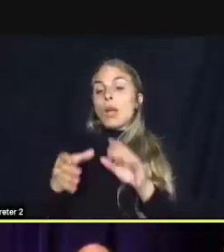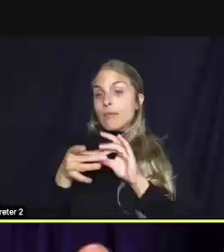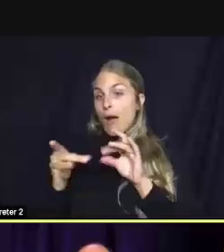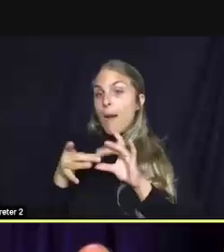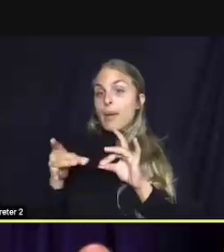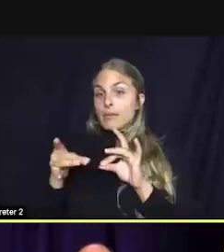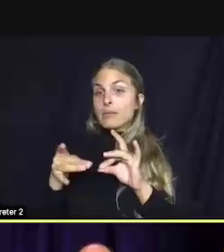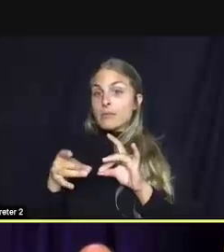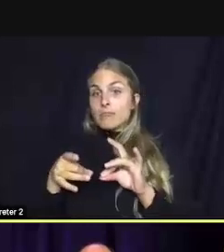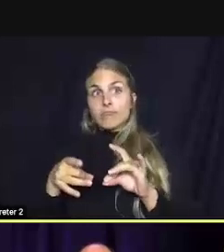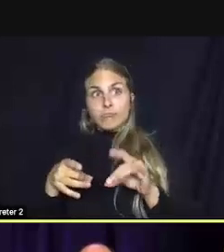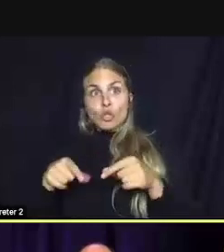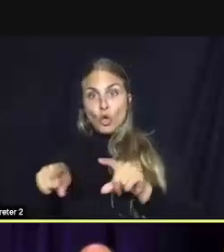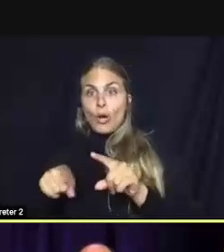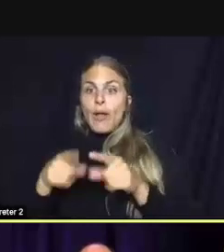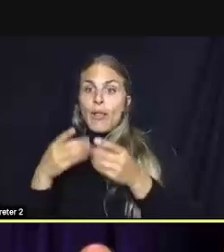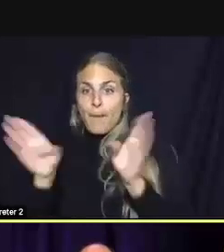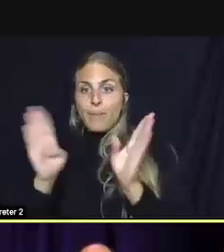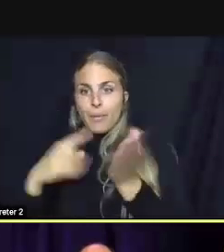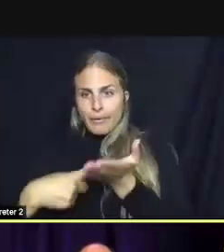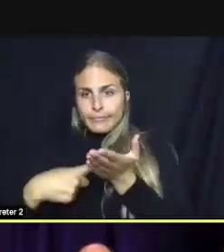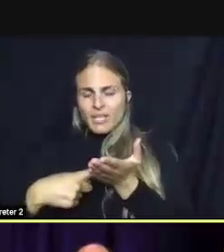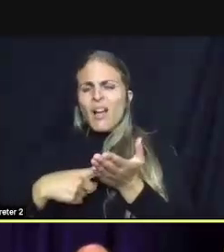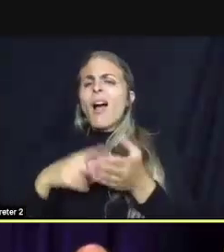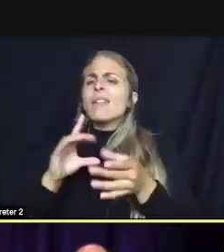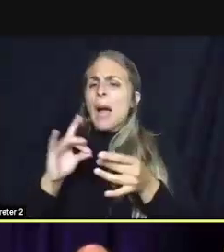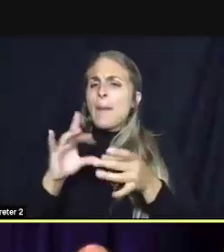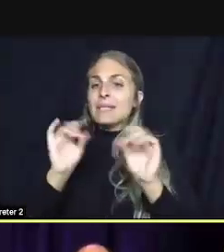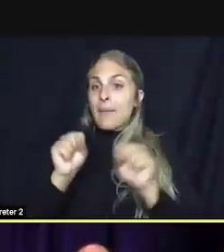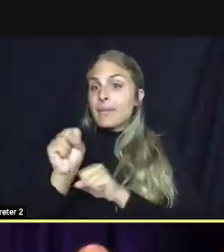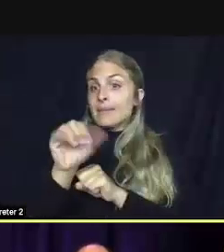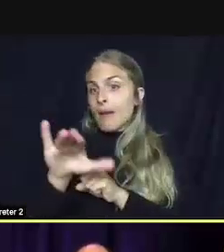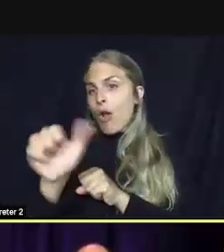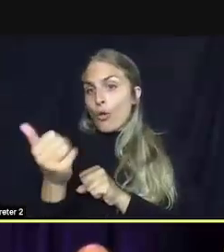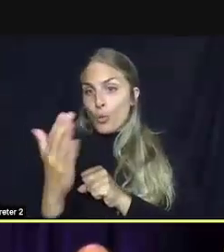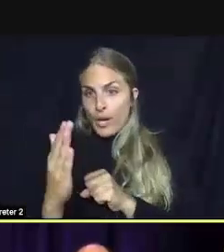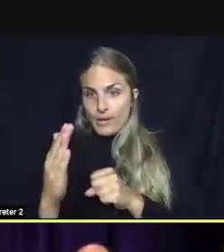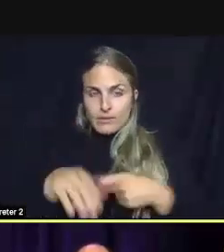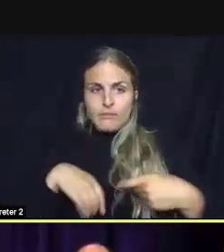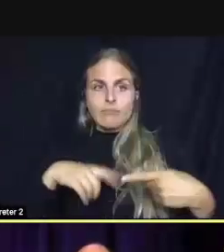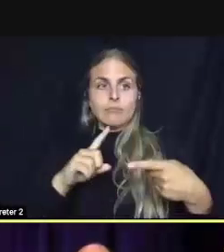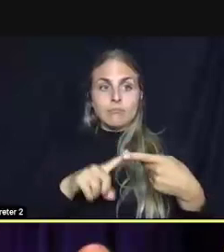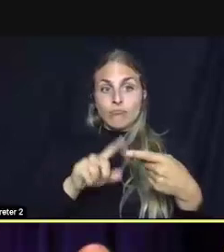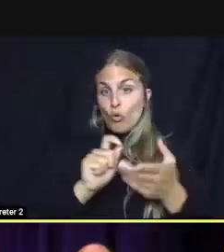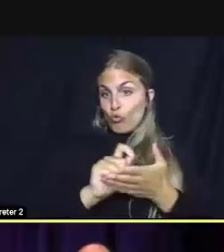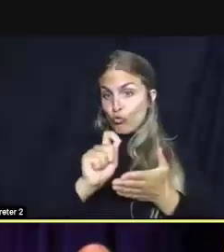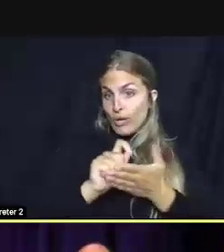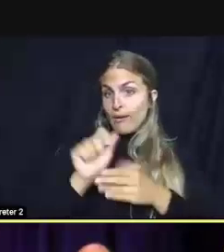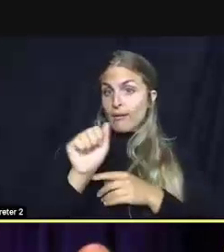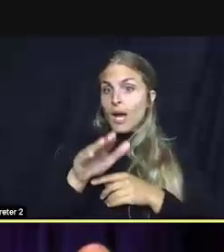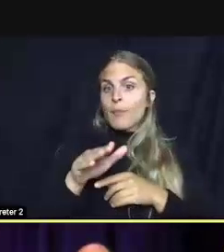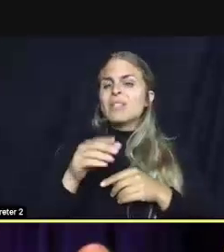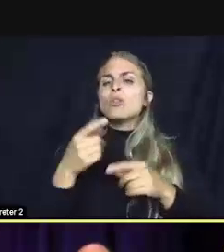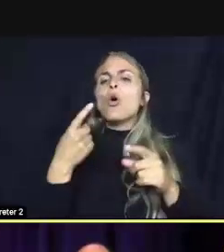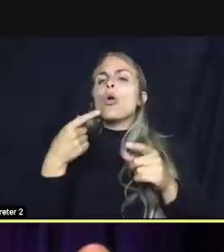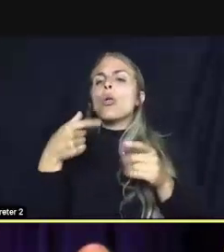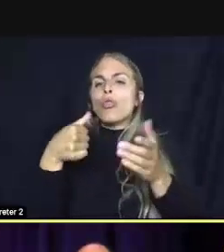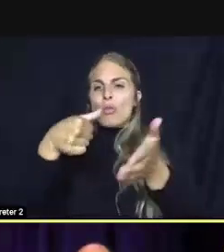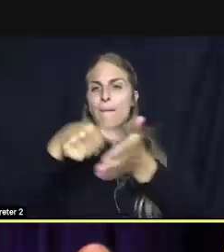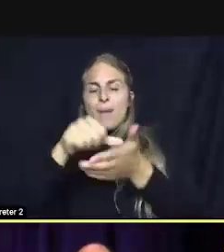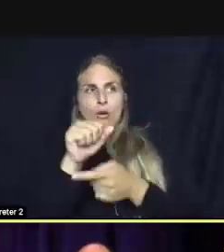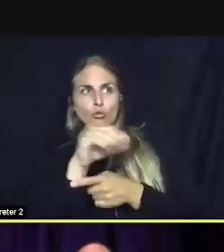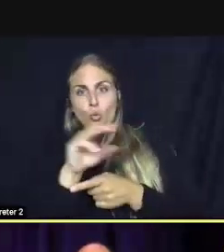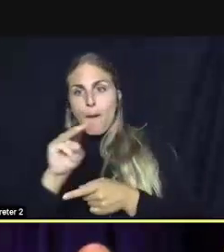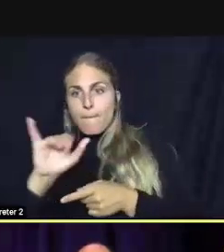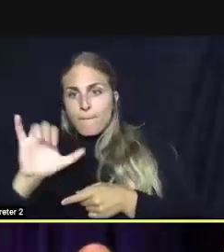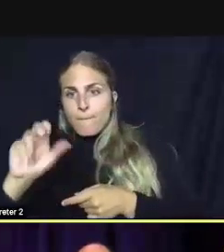2021. Además de los comentarios en las audiencias públicas, se aceptarán comentarios en las siguientes maneras.